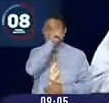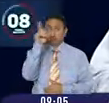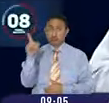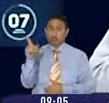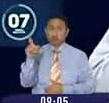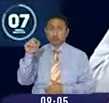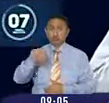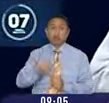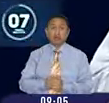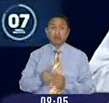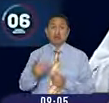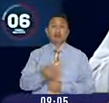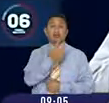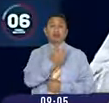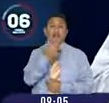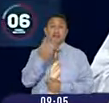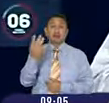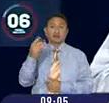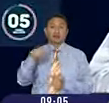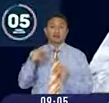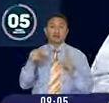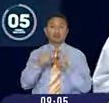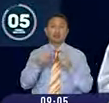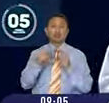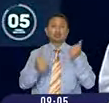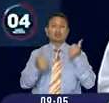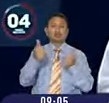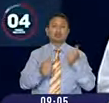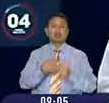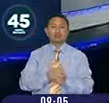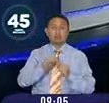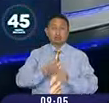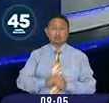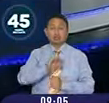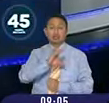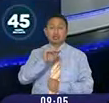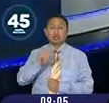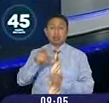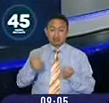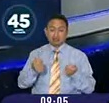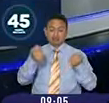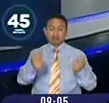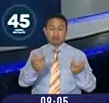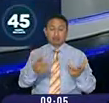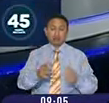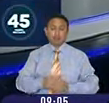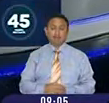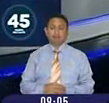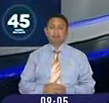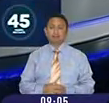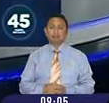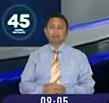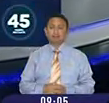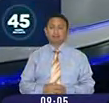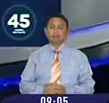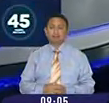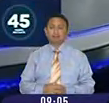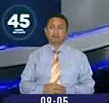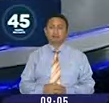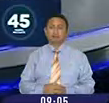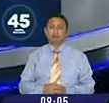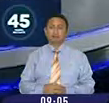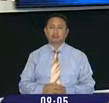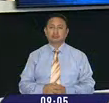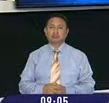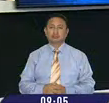candidatos, acceda al portal web Conoce a tu candidato, proporcionado por el Consejo Nacional Electoral. Informó Valeria